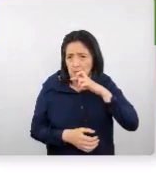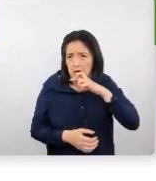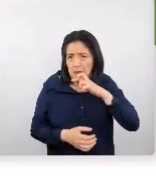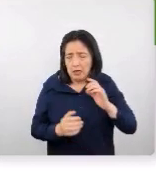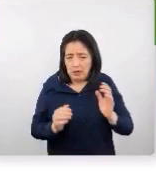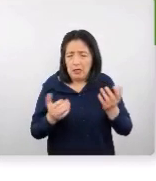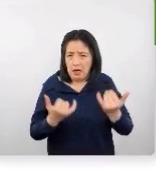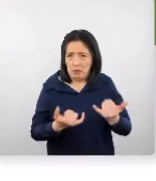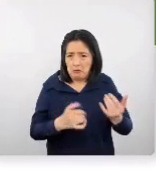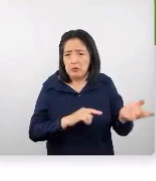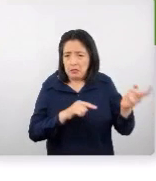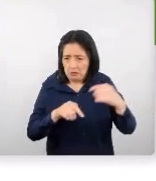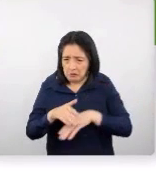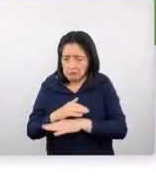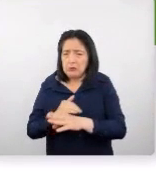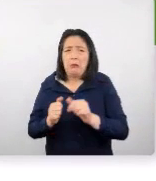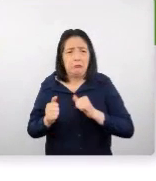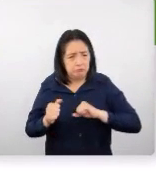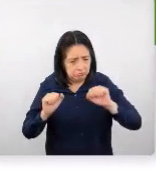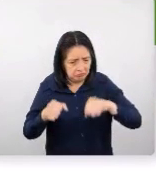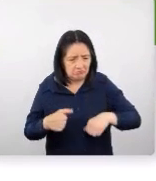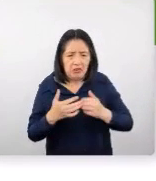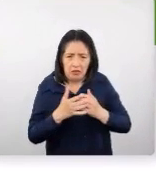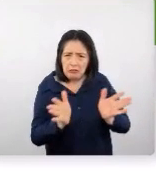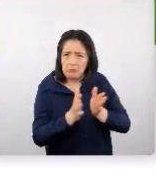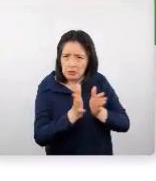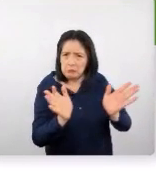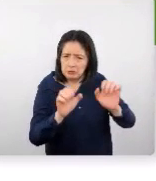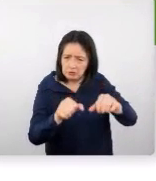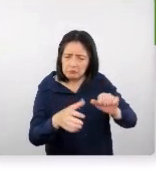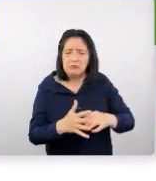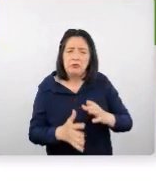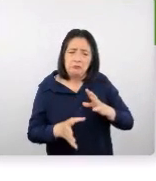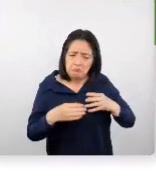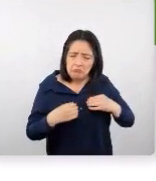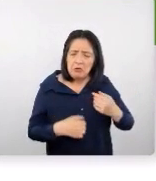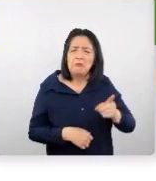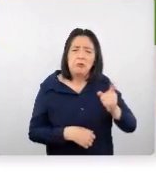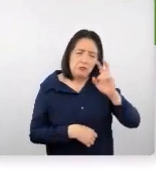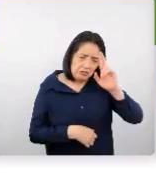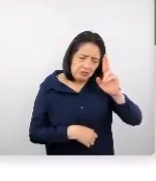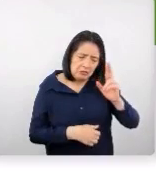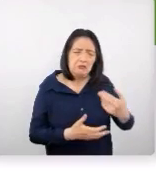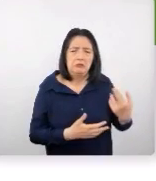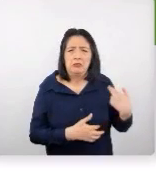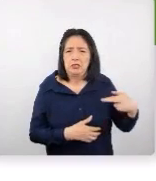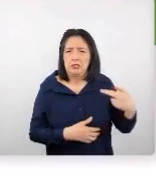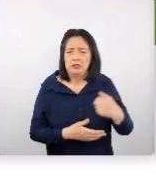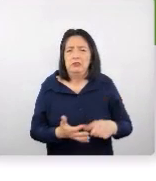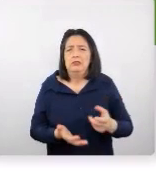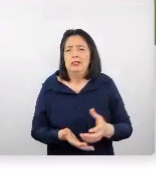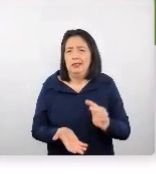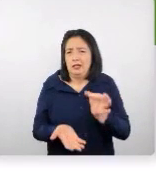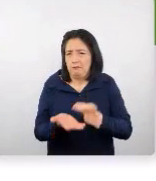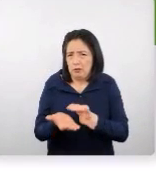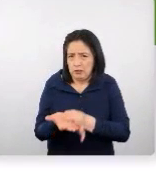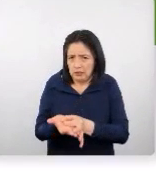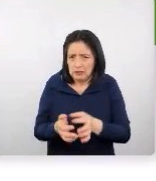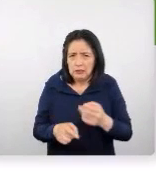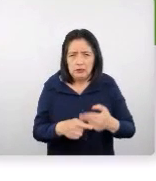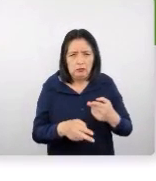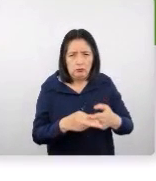existe una apertura de diferentes religiones y creencias. La moneda local es el dirham, mantiene un tipo